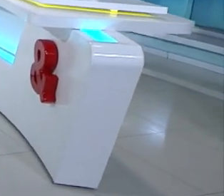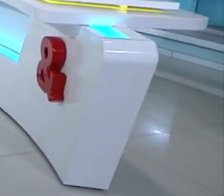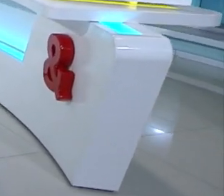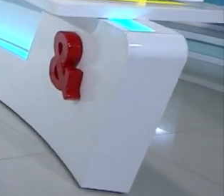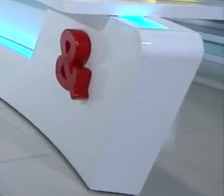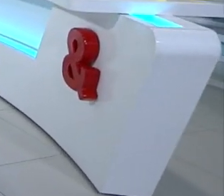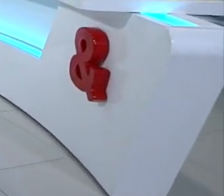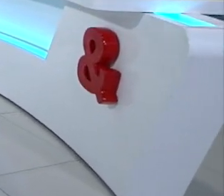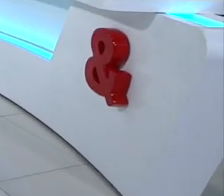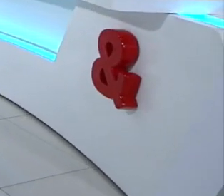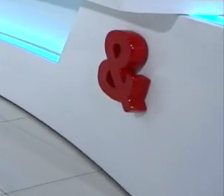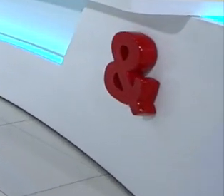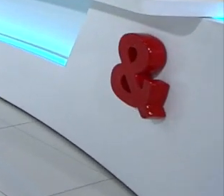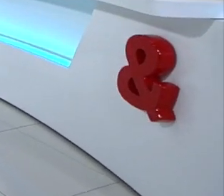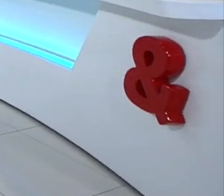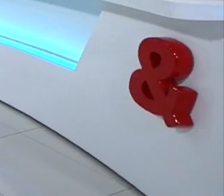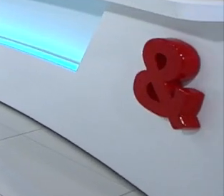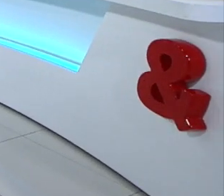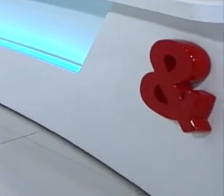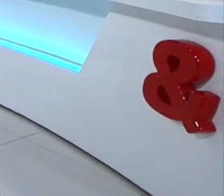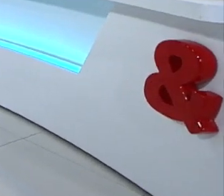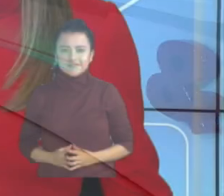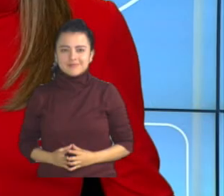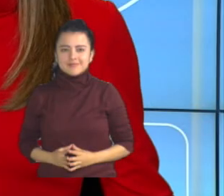Con Luisa Tobo.